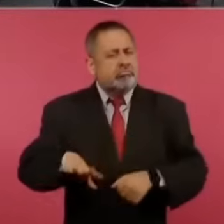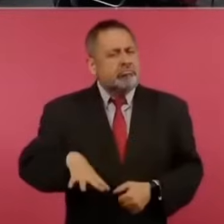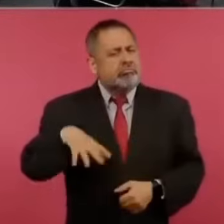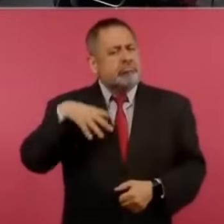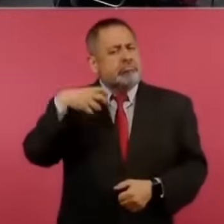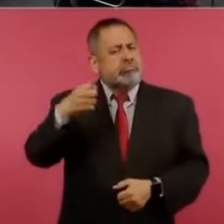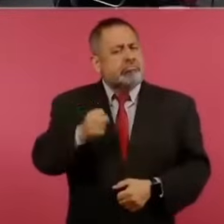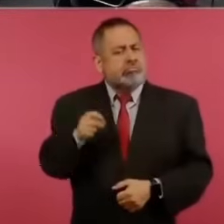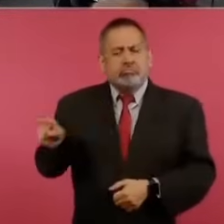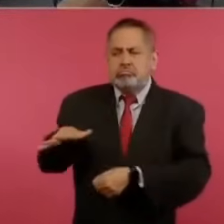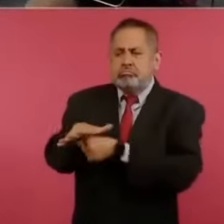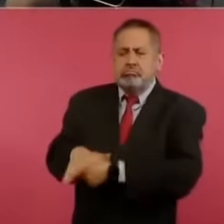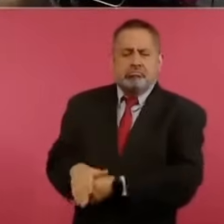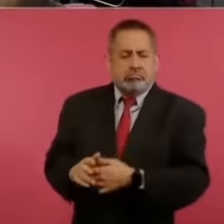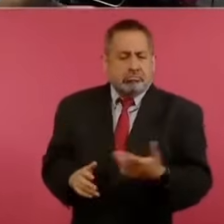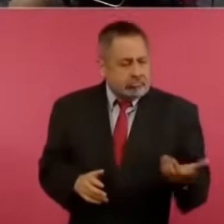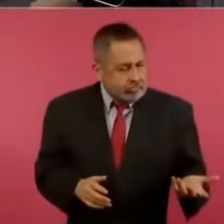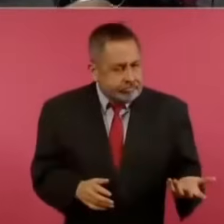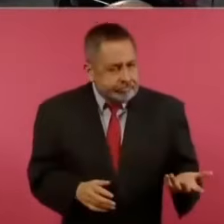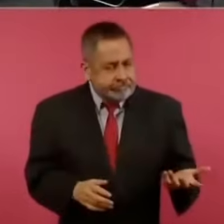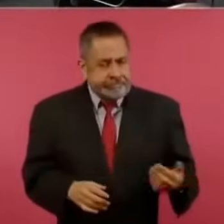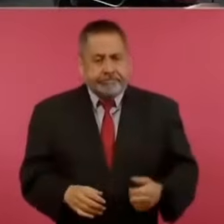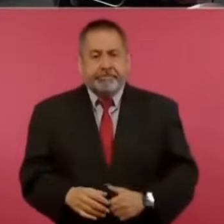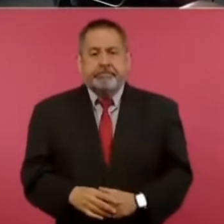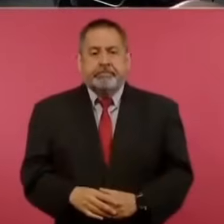en donde a los técnicos